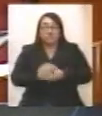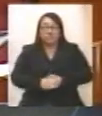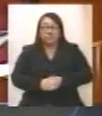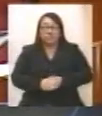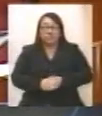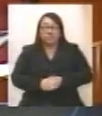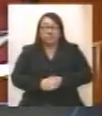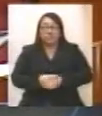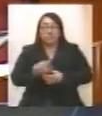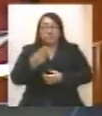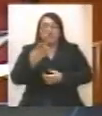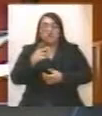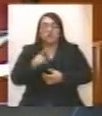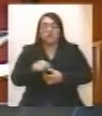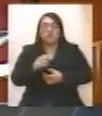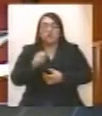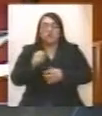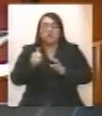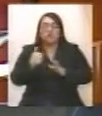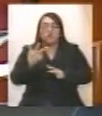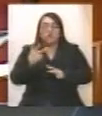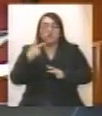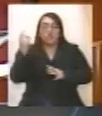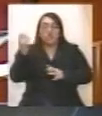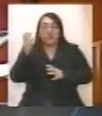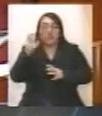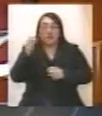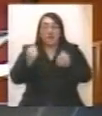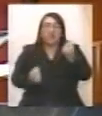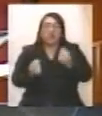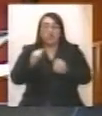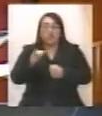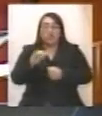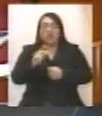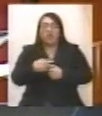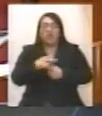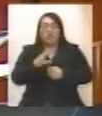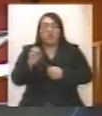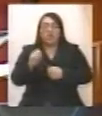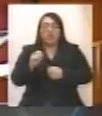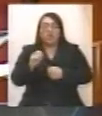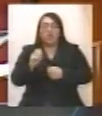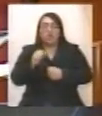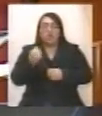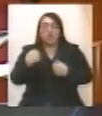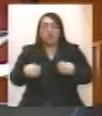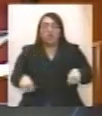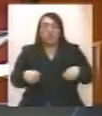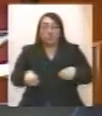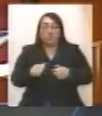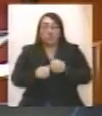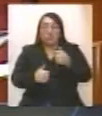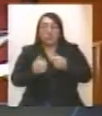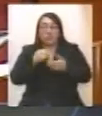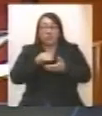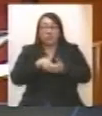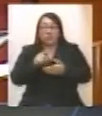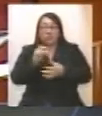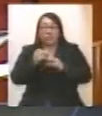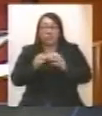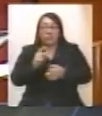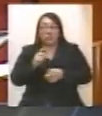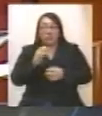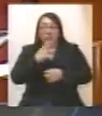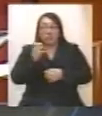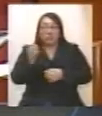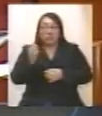de 4.063 camionetas y 2.015 motocicletas, para lo cual se ha previsto un presupuesto